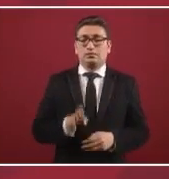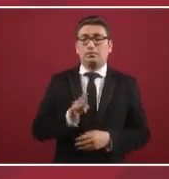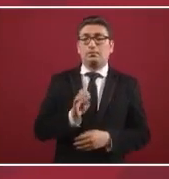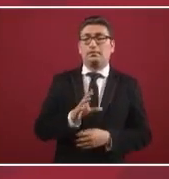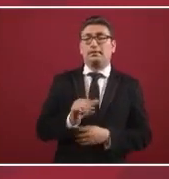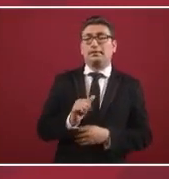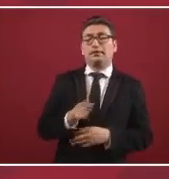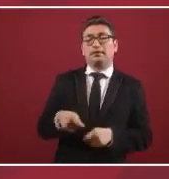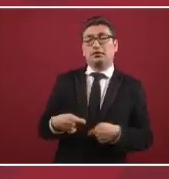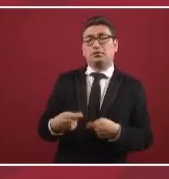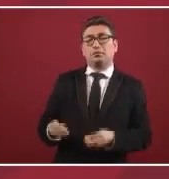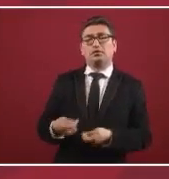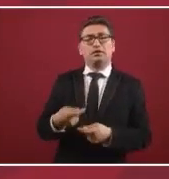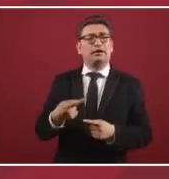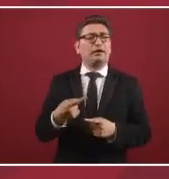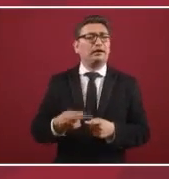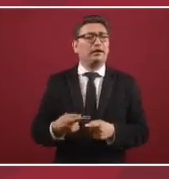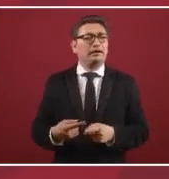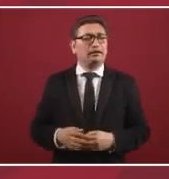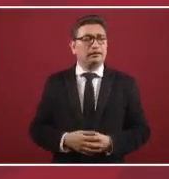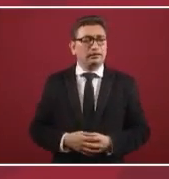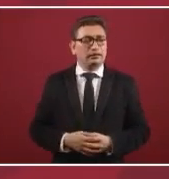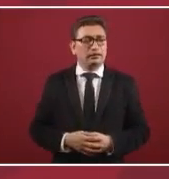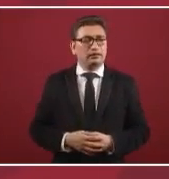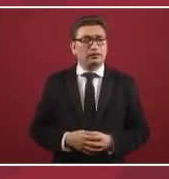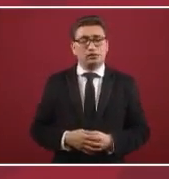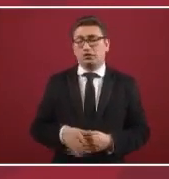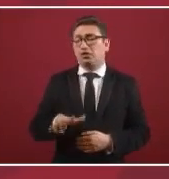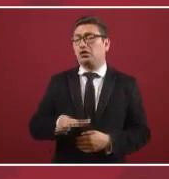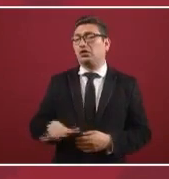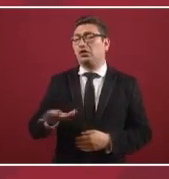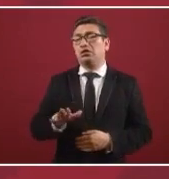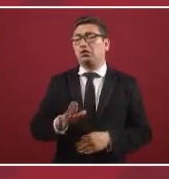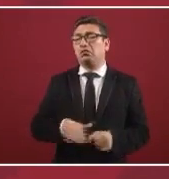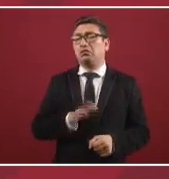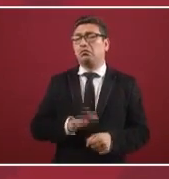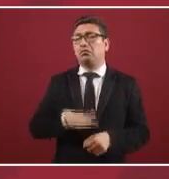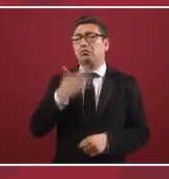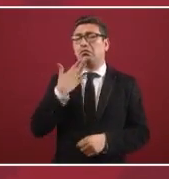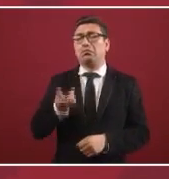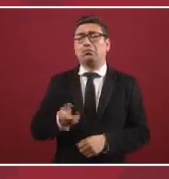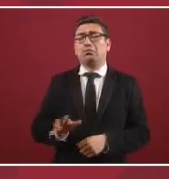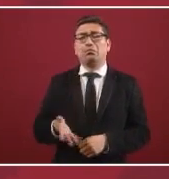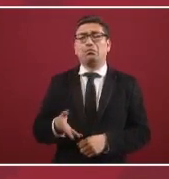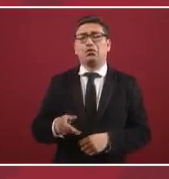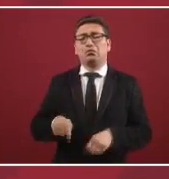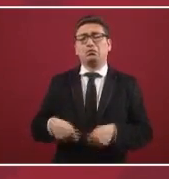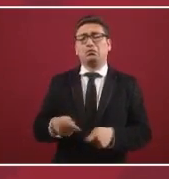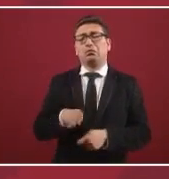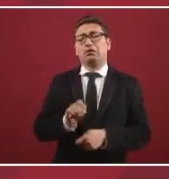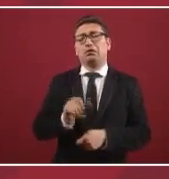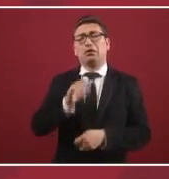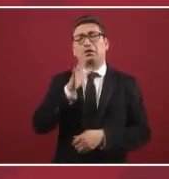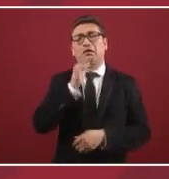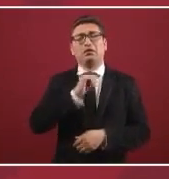becas a quienes no sacan buenas calificaciones?